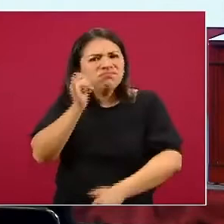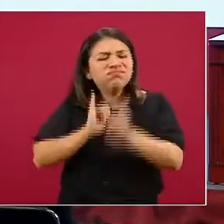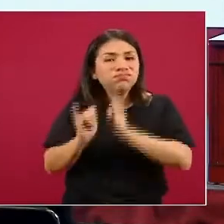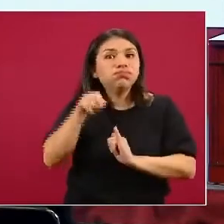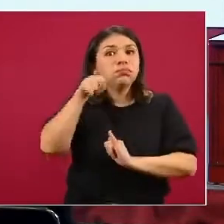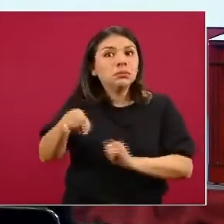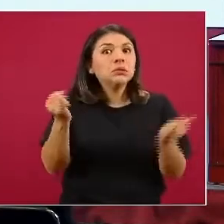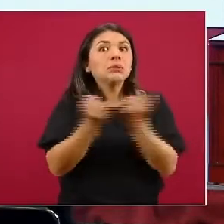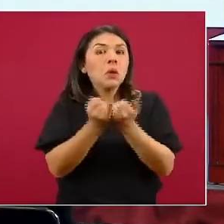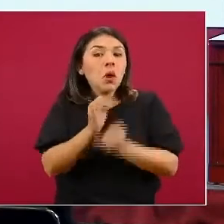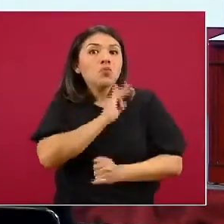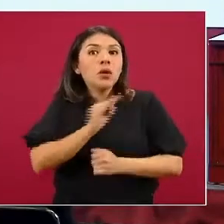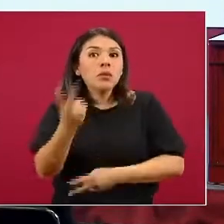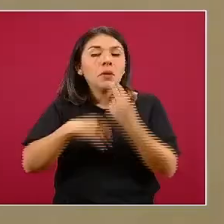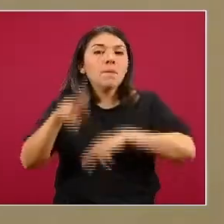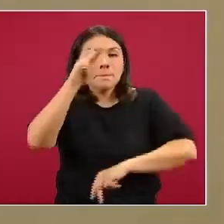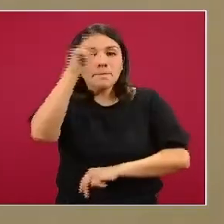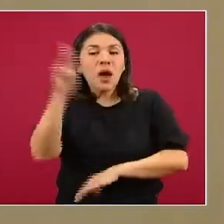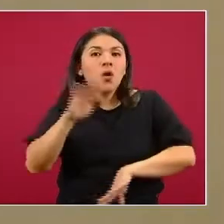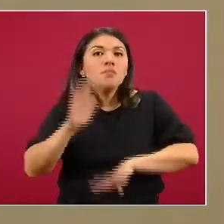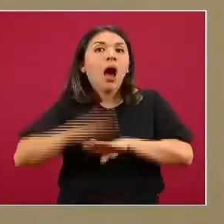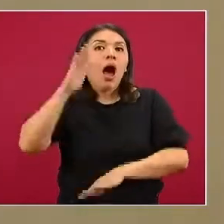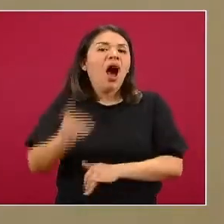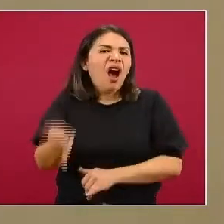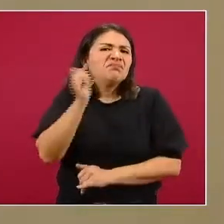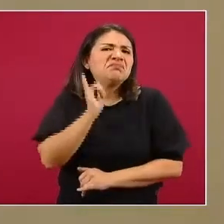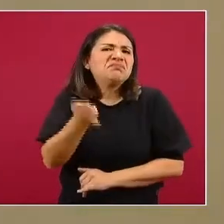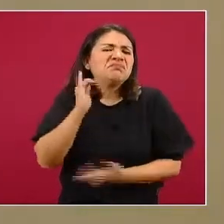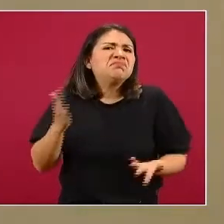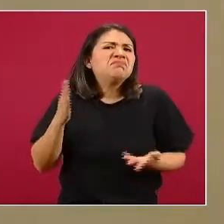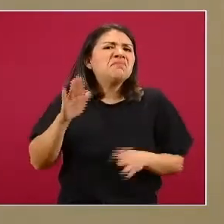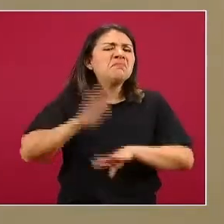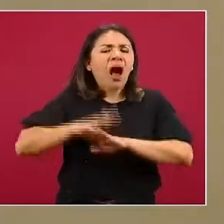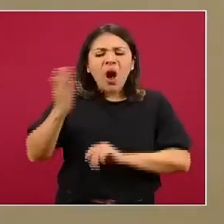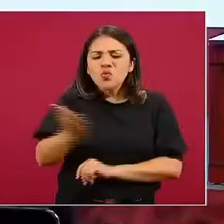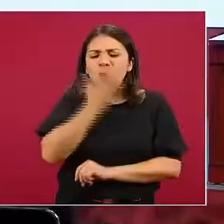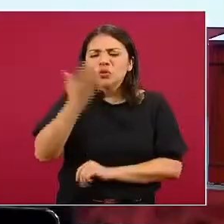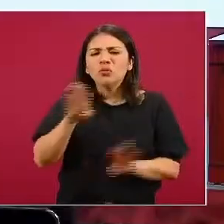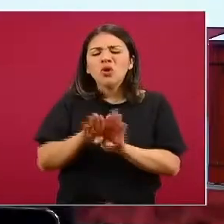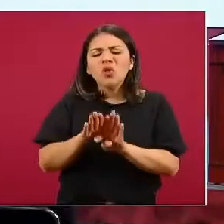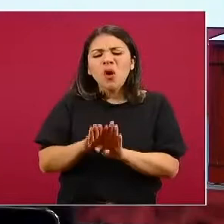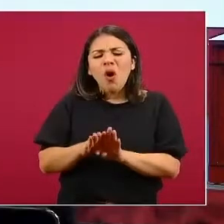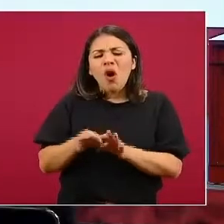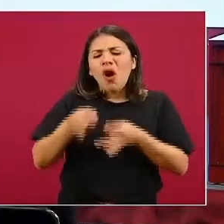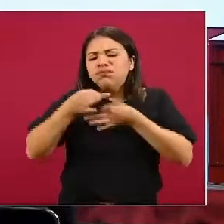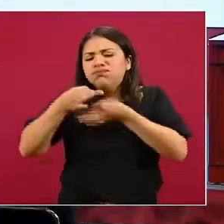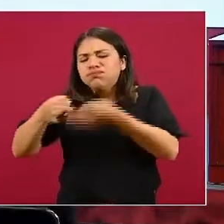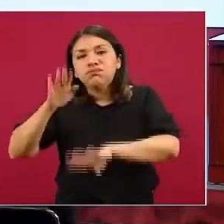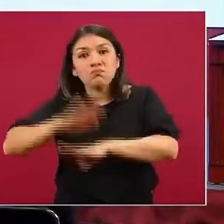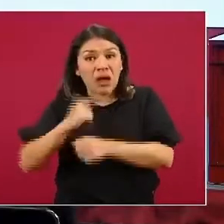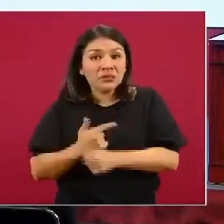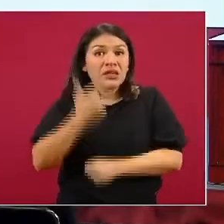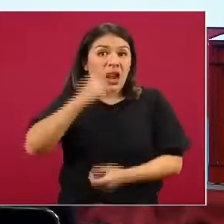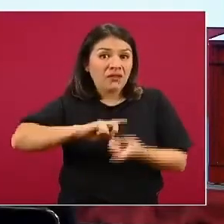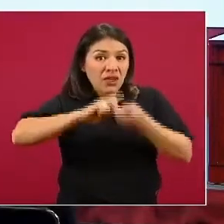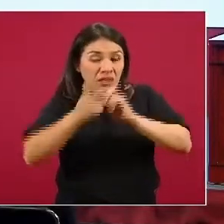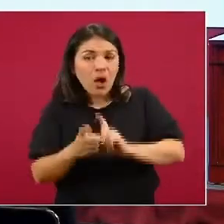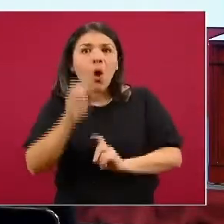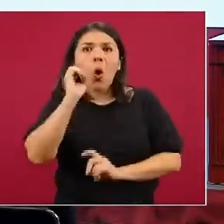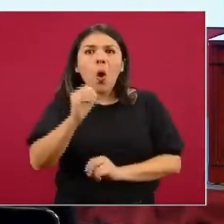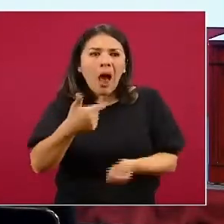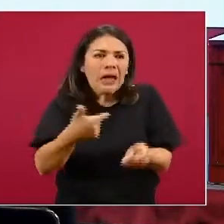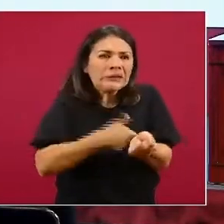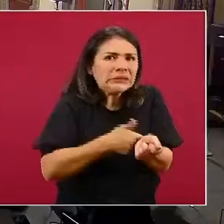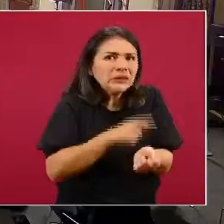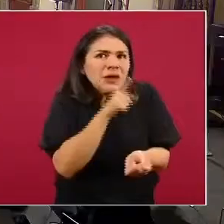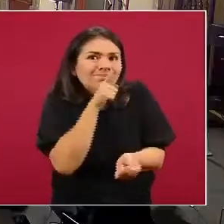un incremento total en el consumo, una tendencia, digamos, al consumo más riesgoso. Beber a escondidas